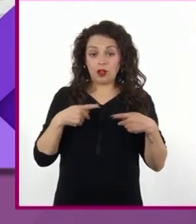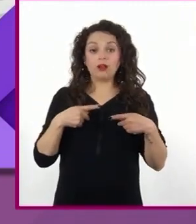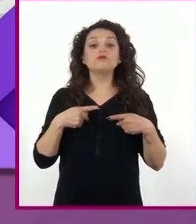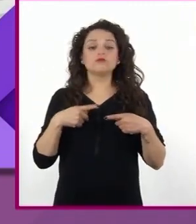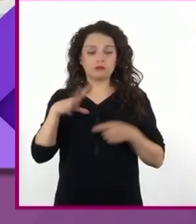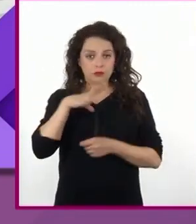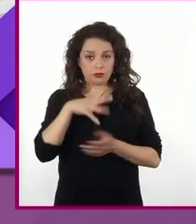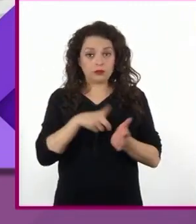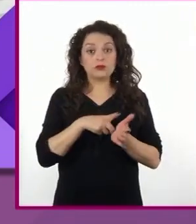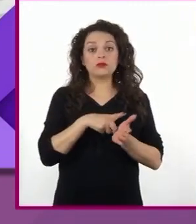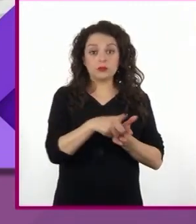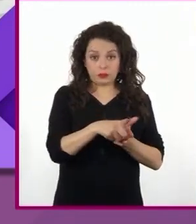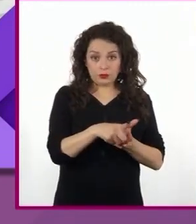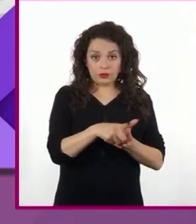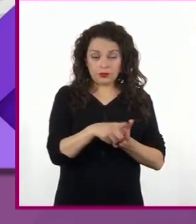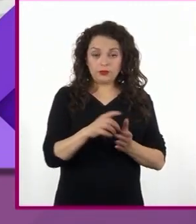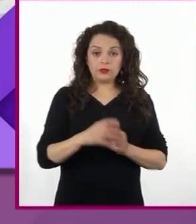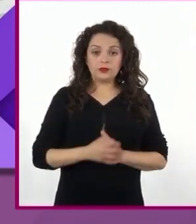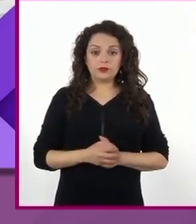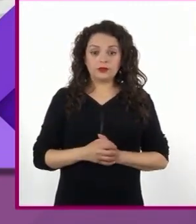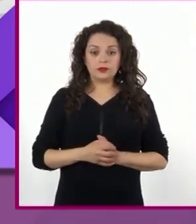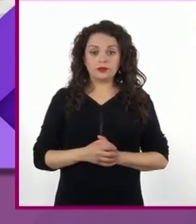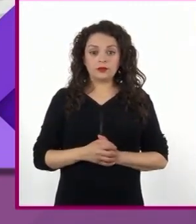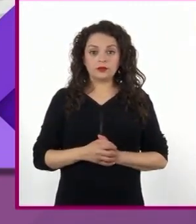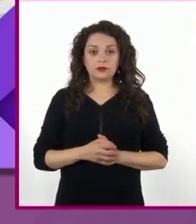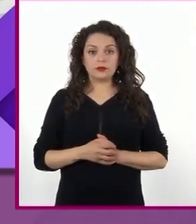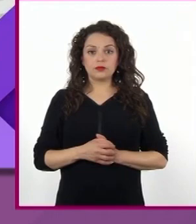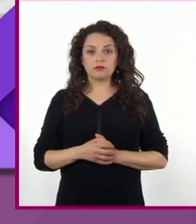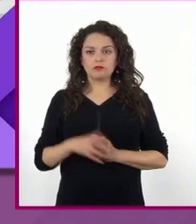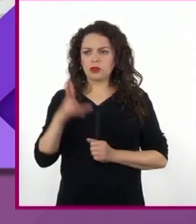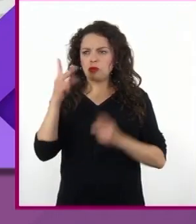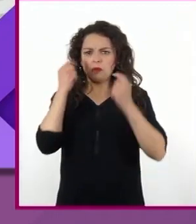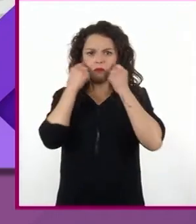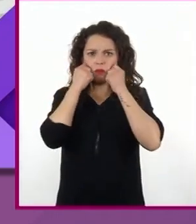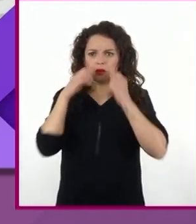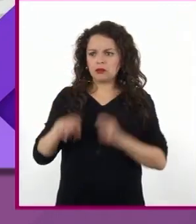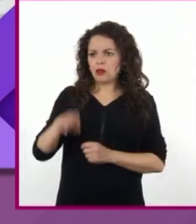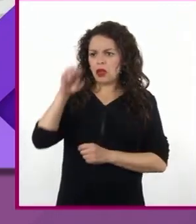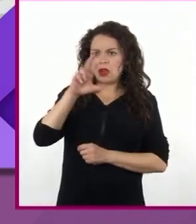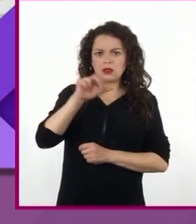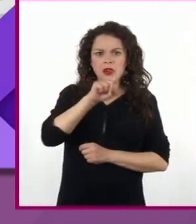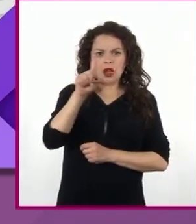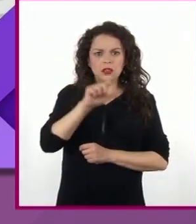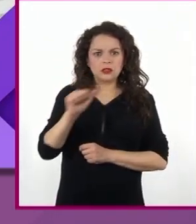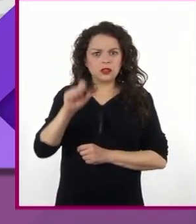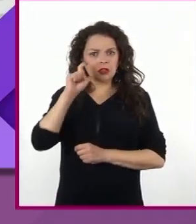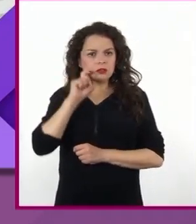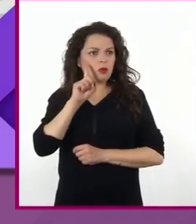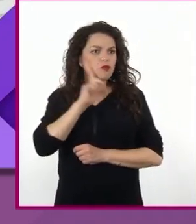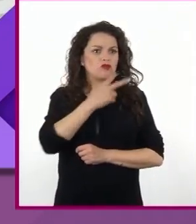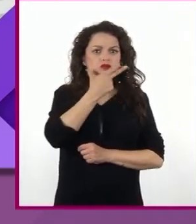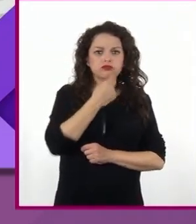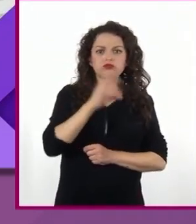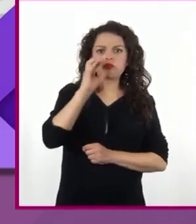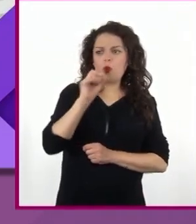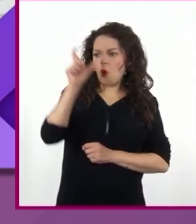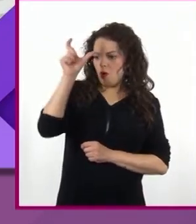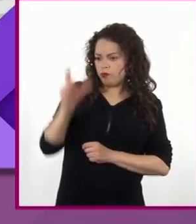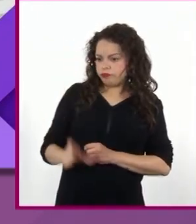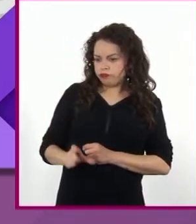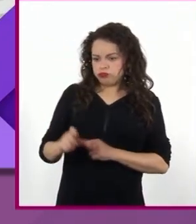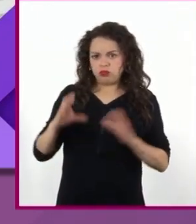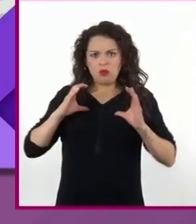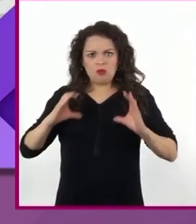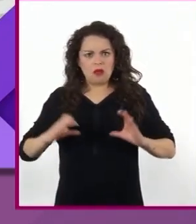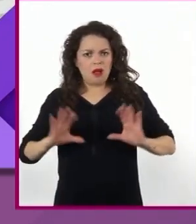de derechos. Estos no dependen de la raza, la edad, el sexo o la condición física.